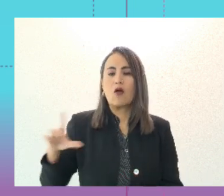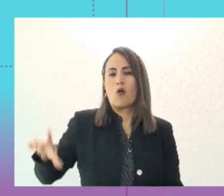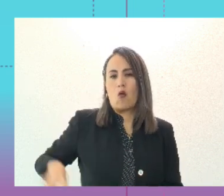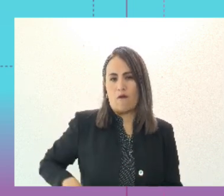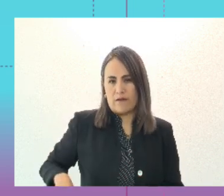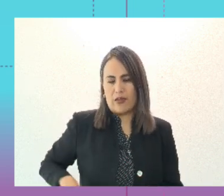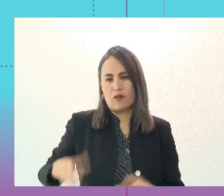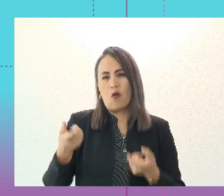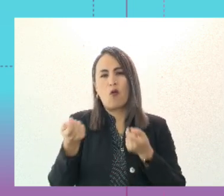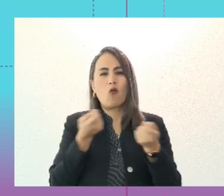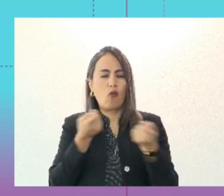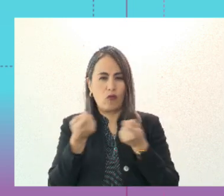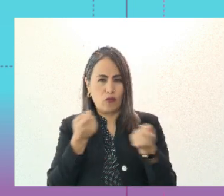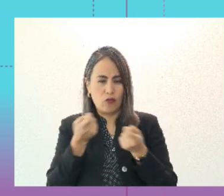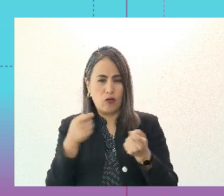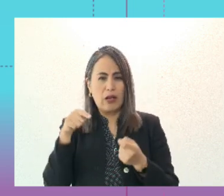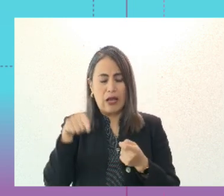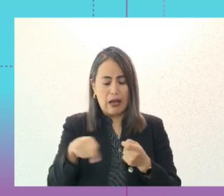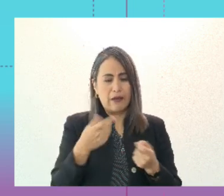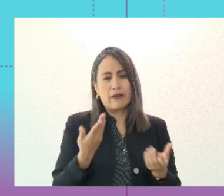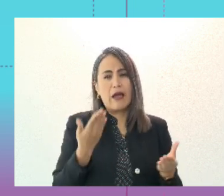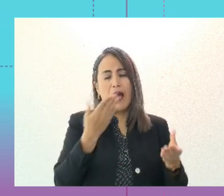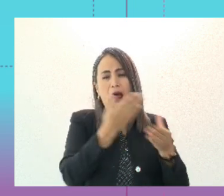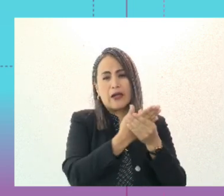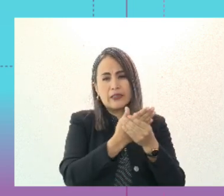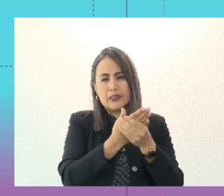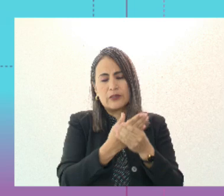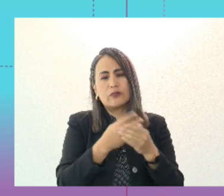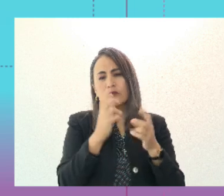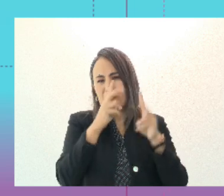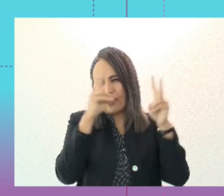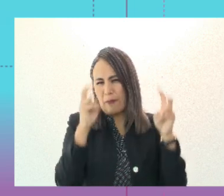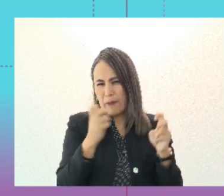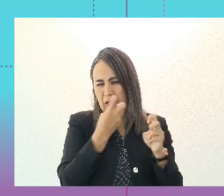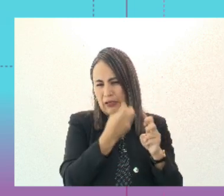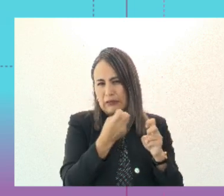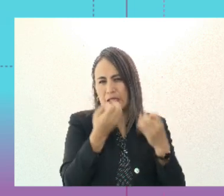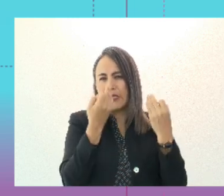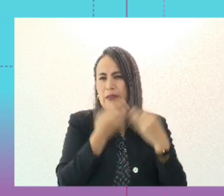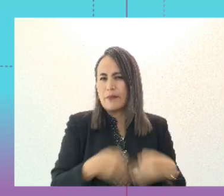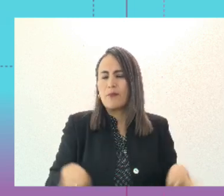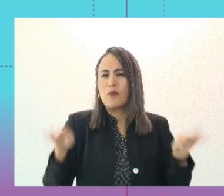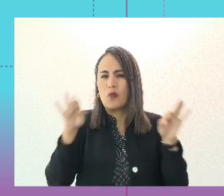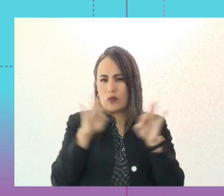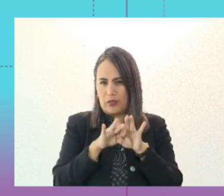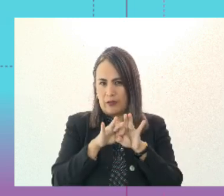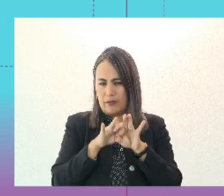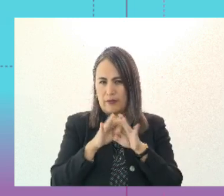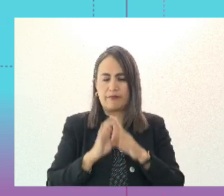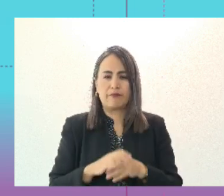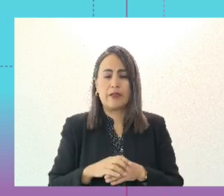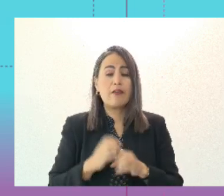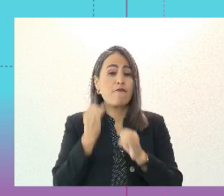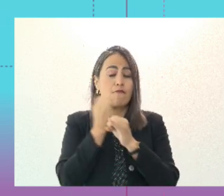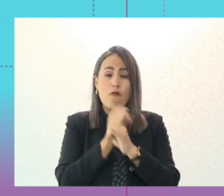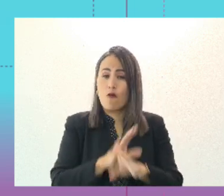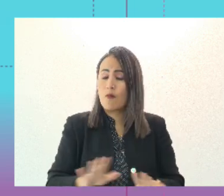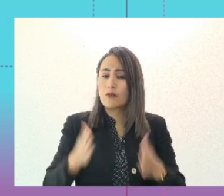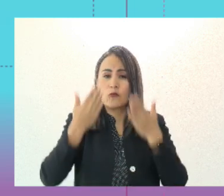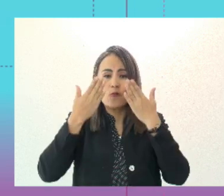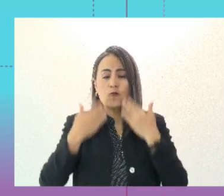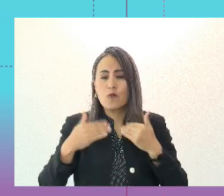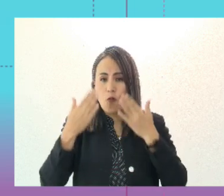partir de ese papel que juegan los archivos es fundamental. Sin información, sin documentos que